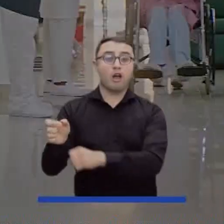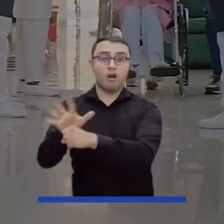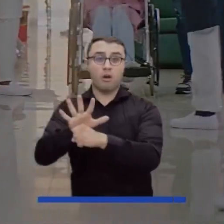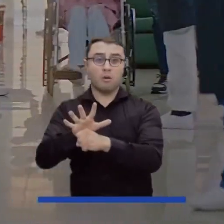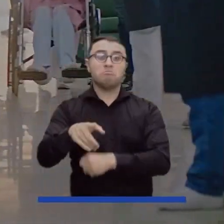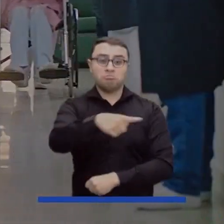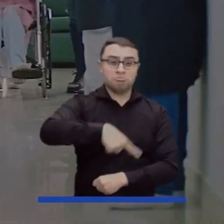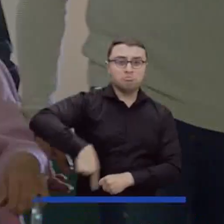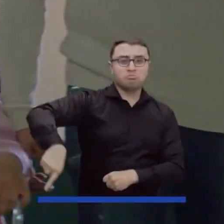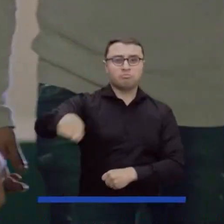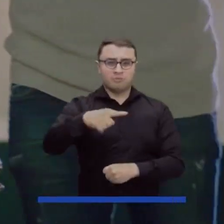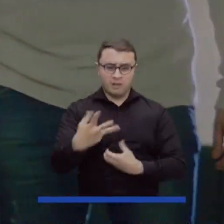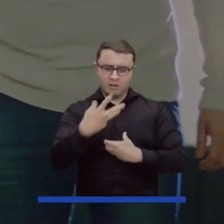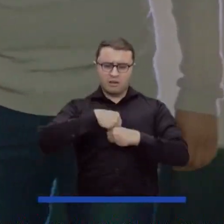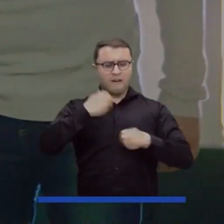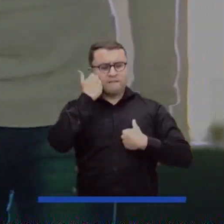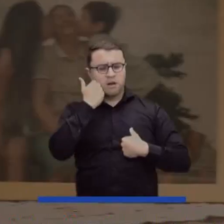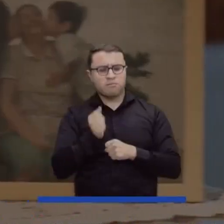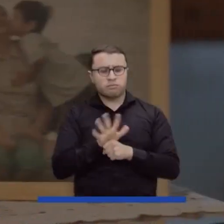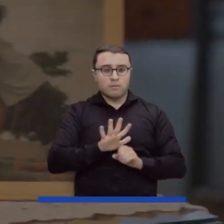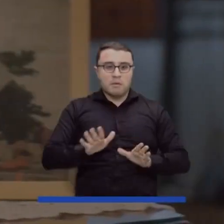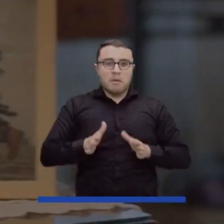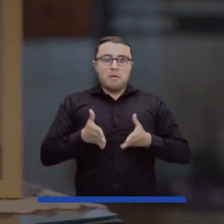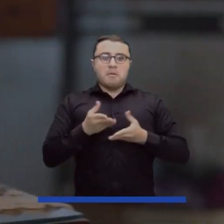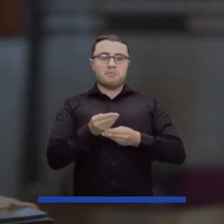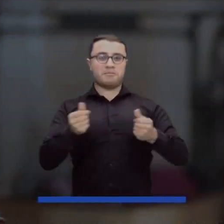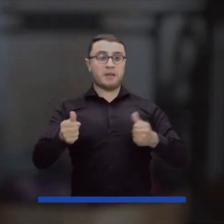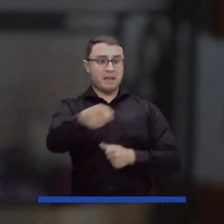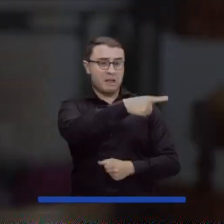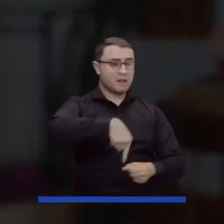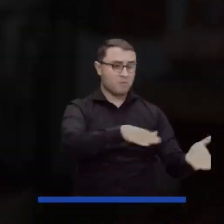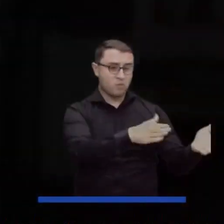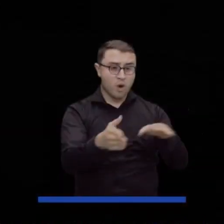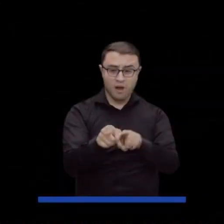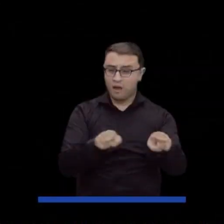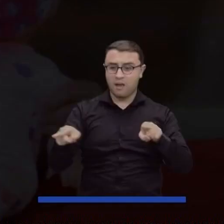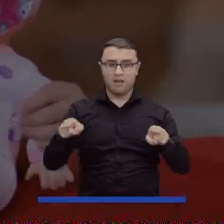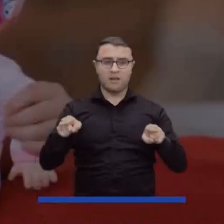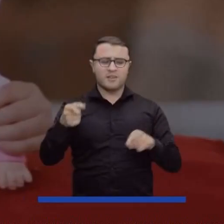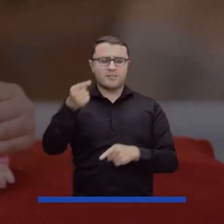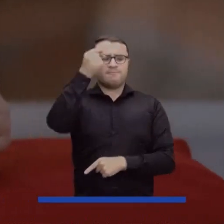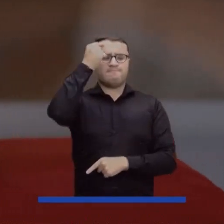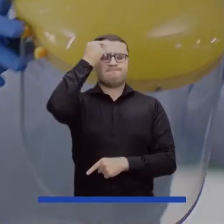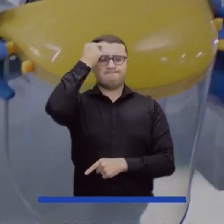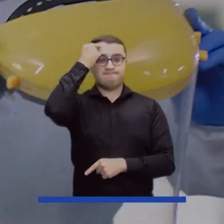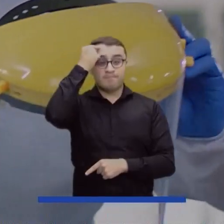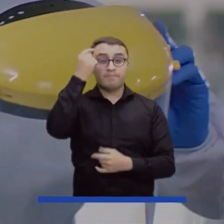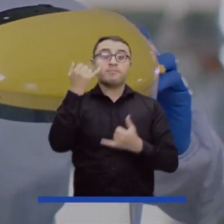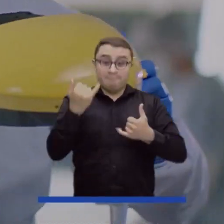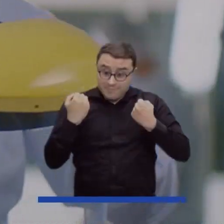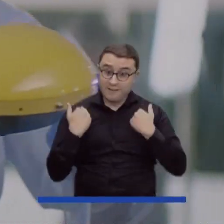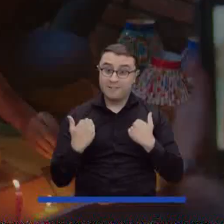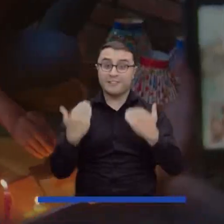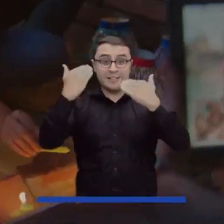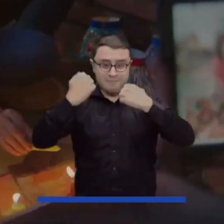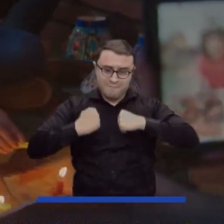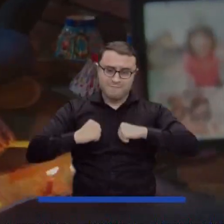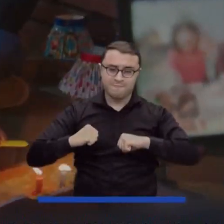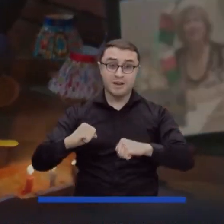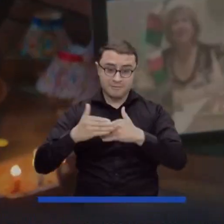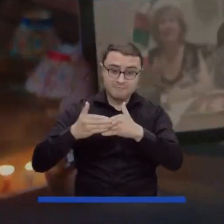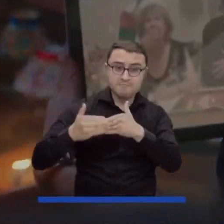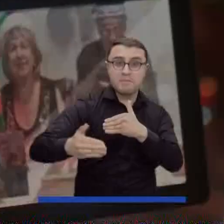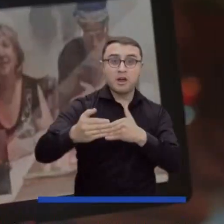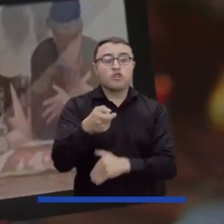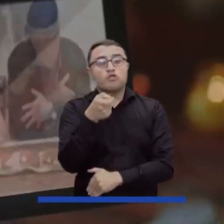la batalla, por los que la están ganando y por todos los que la perdieron. Haz que este esfuerzo siga valiendo la pena. Este